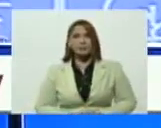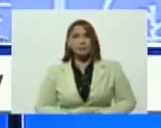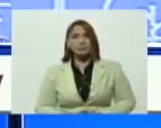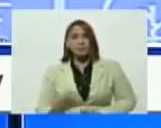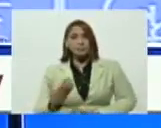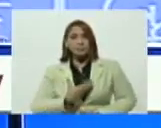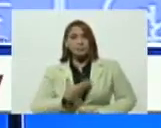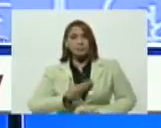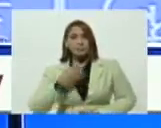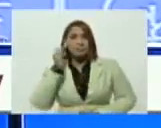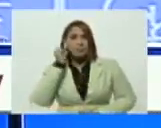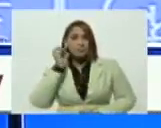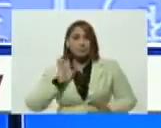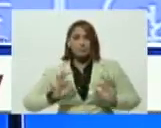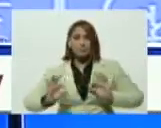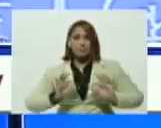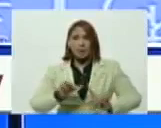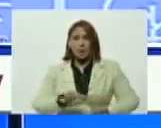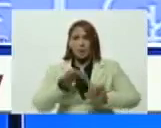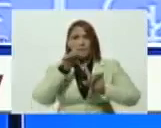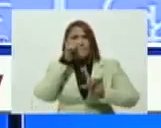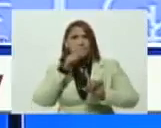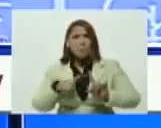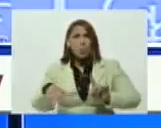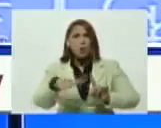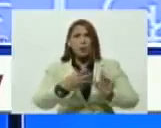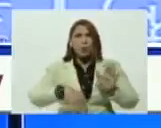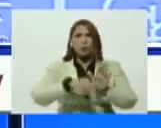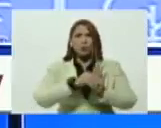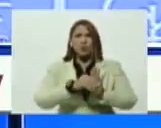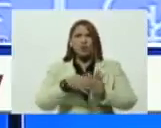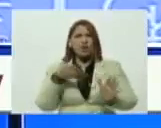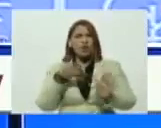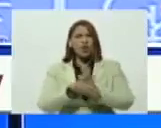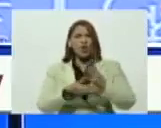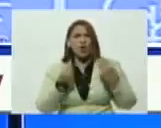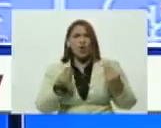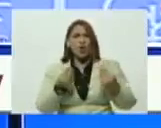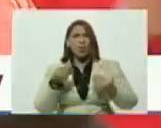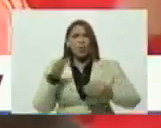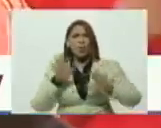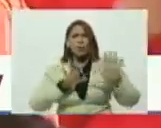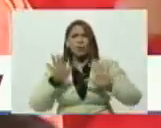alcaldesa en ejercicio, electa por el pueblo. ¿Cómo te fue en las primarias, Kerinet?